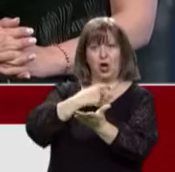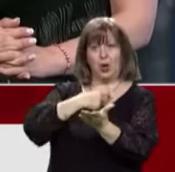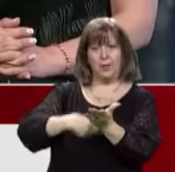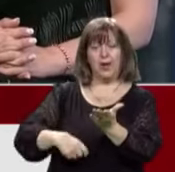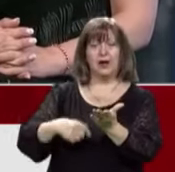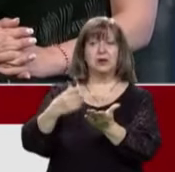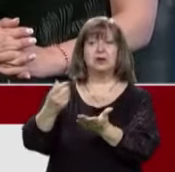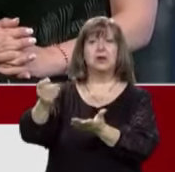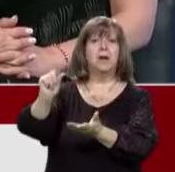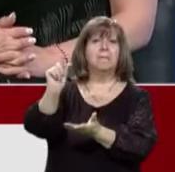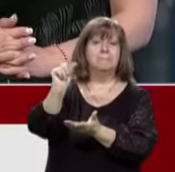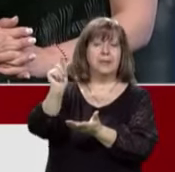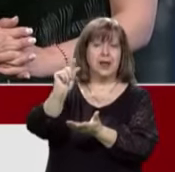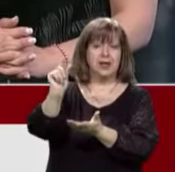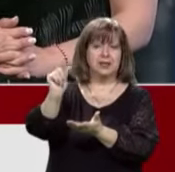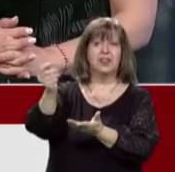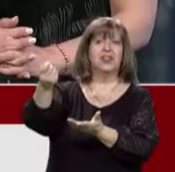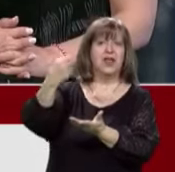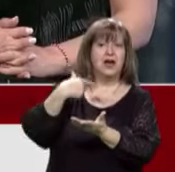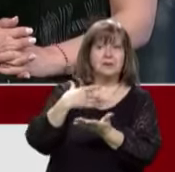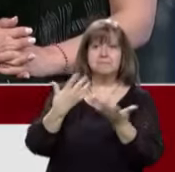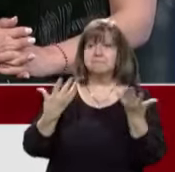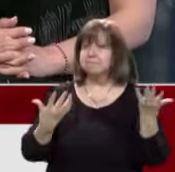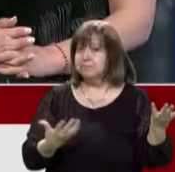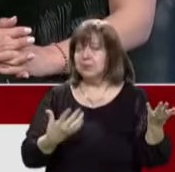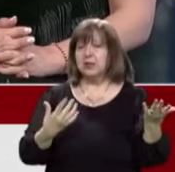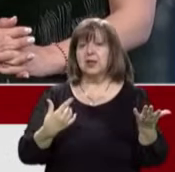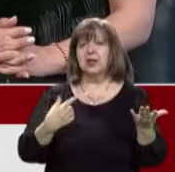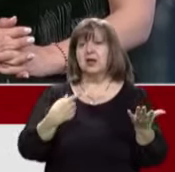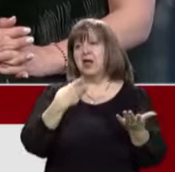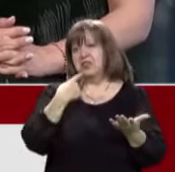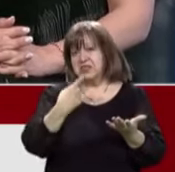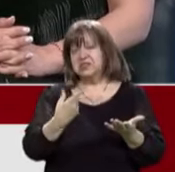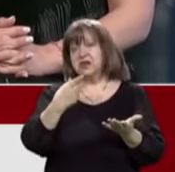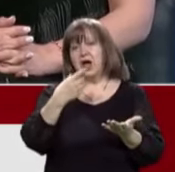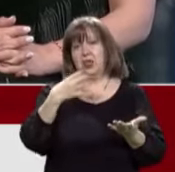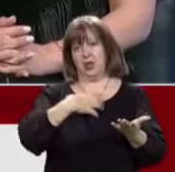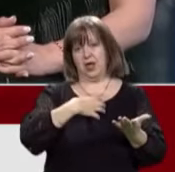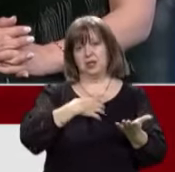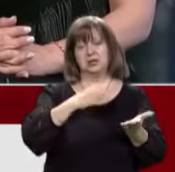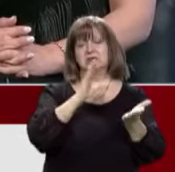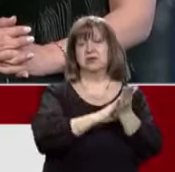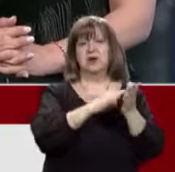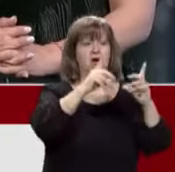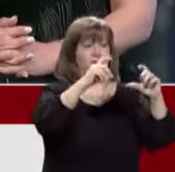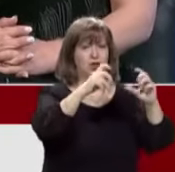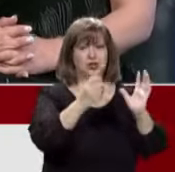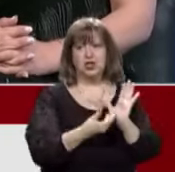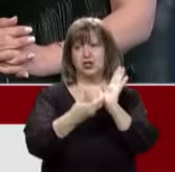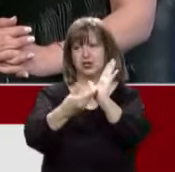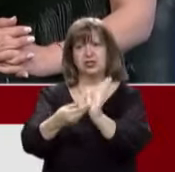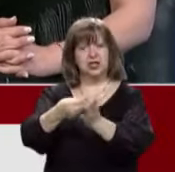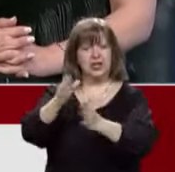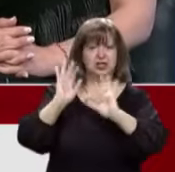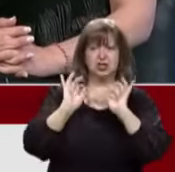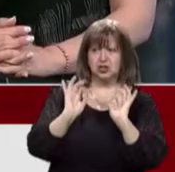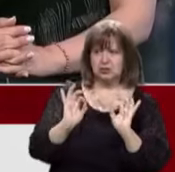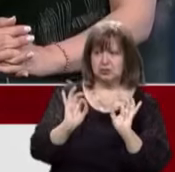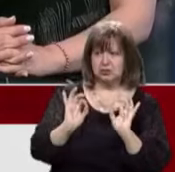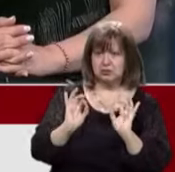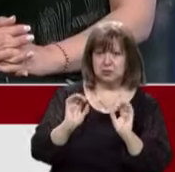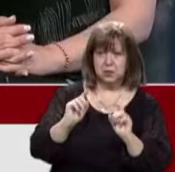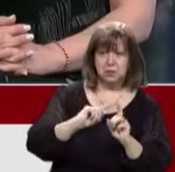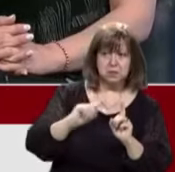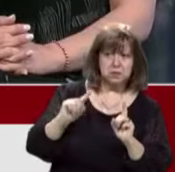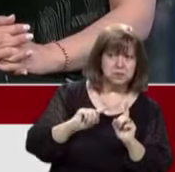7 millones de pesos. Sin embargo, dice que está inscripto, ha presentado toda la documentación, las fotos y demás, pero por ahora nada